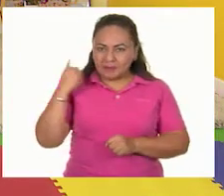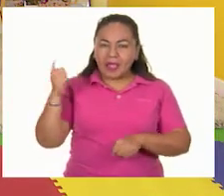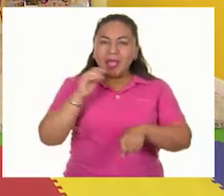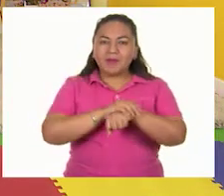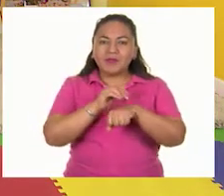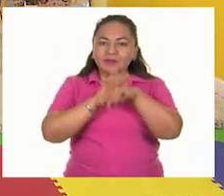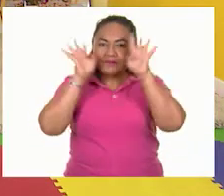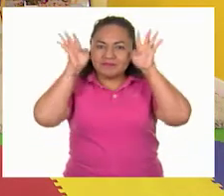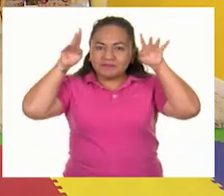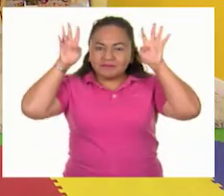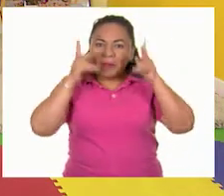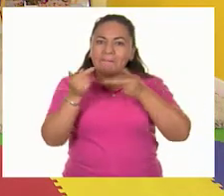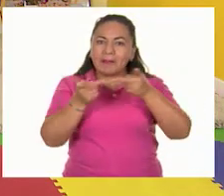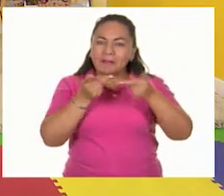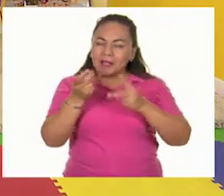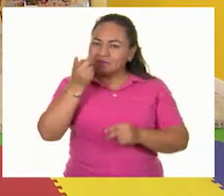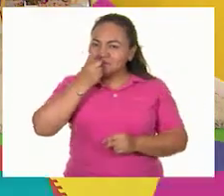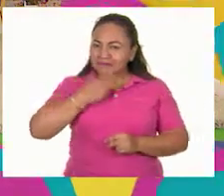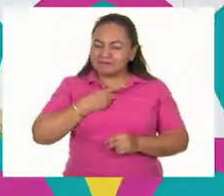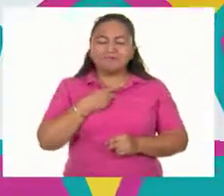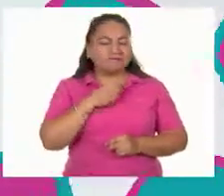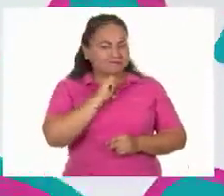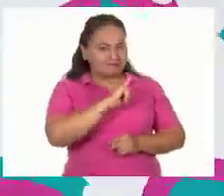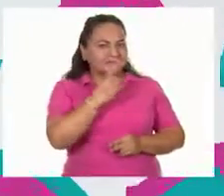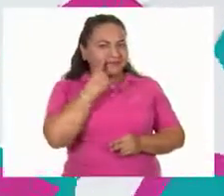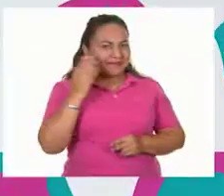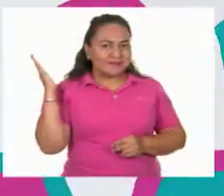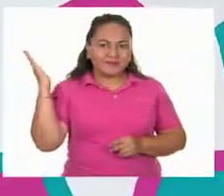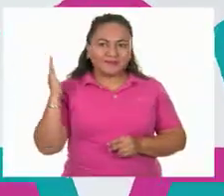amigo Ajolisto nos preparó. ¡Claro, vamos a verlo!